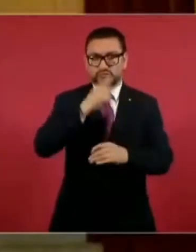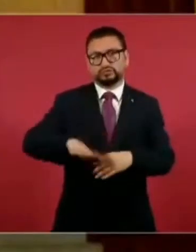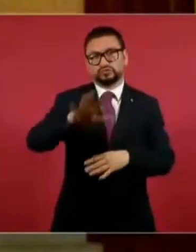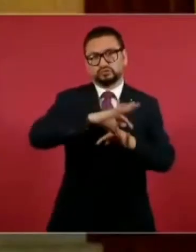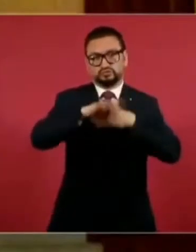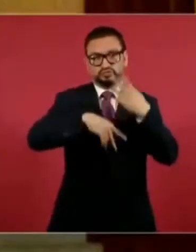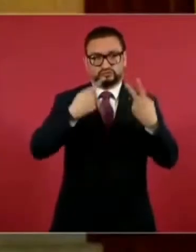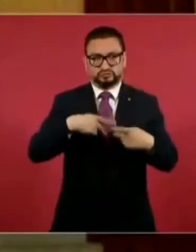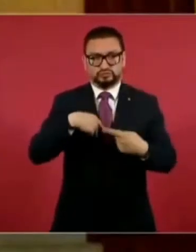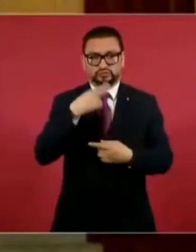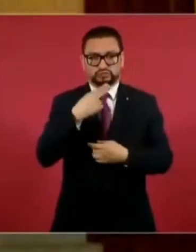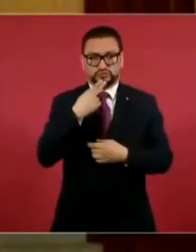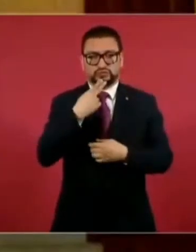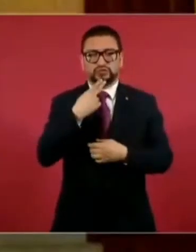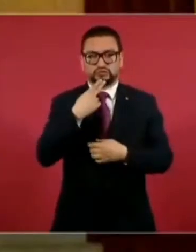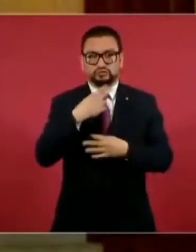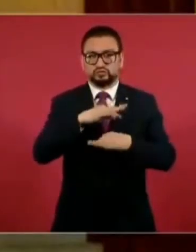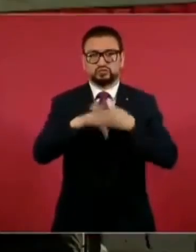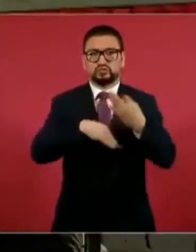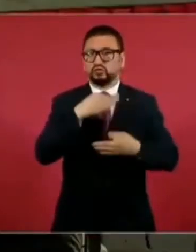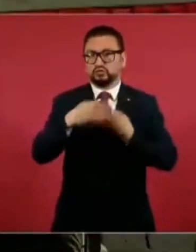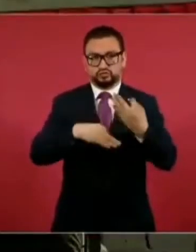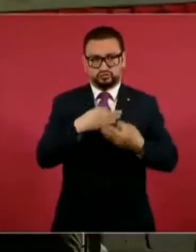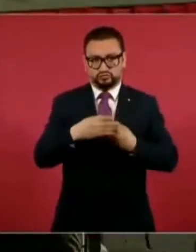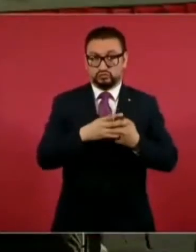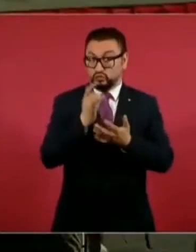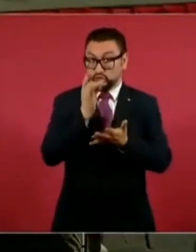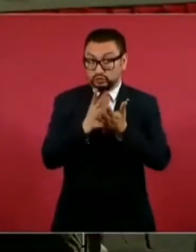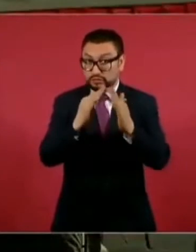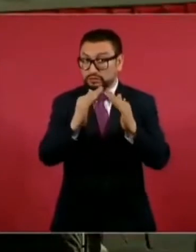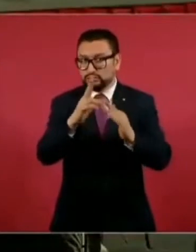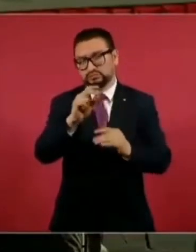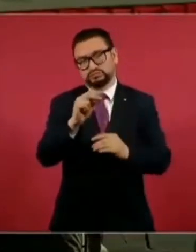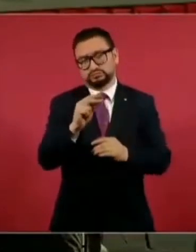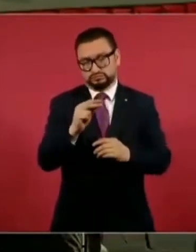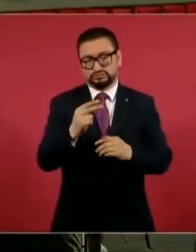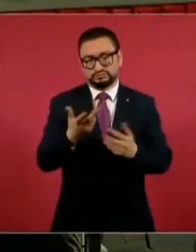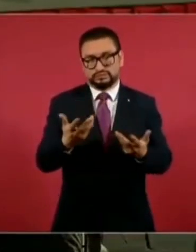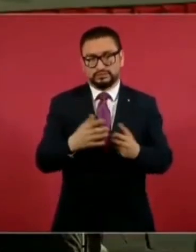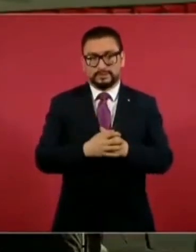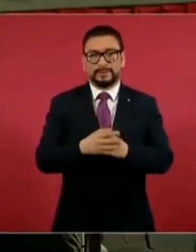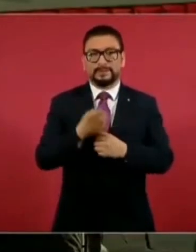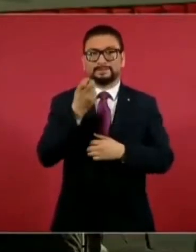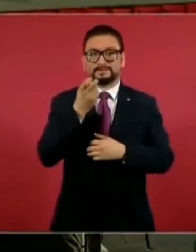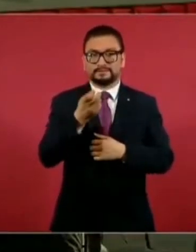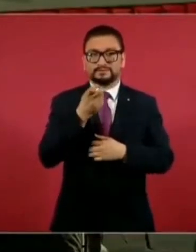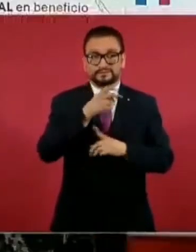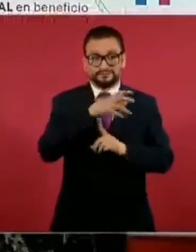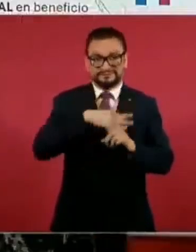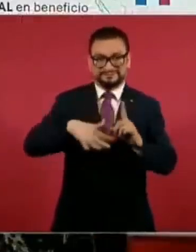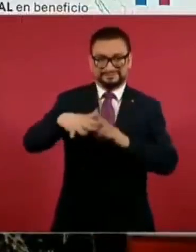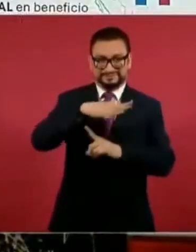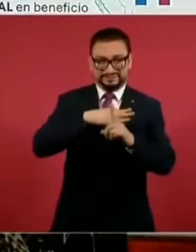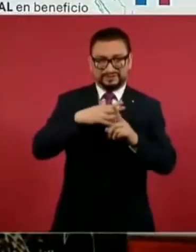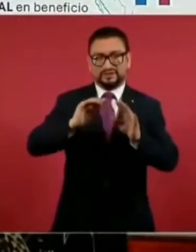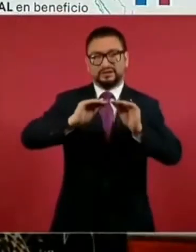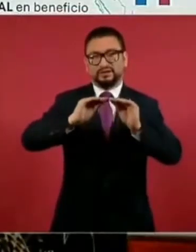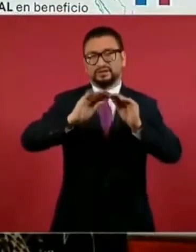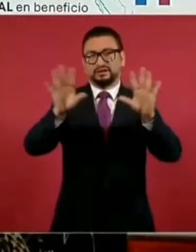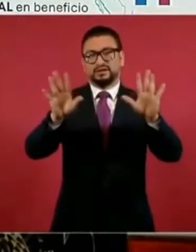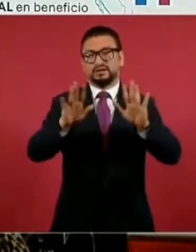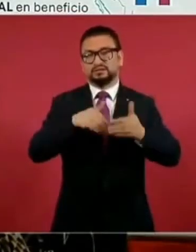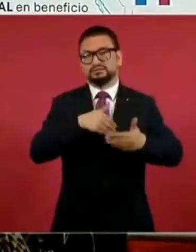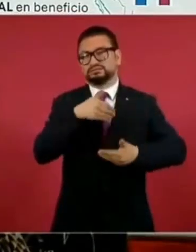usuarios. Y digo todos los usuarios, no solo el servicio doméstico. Bajo este escenario, era clara la